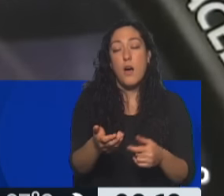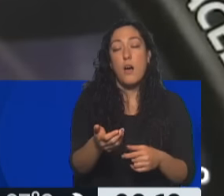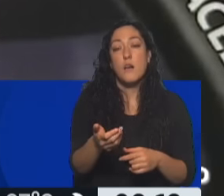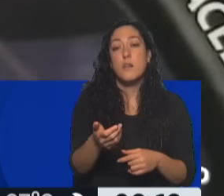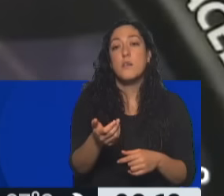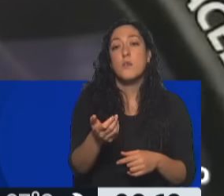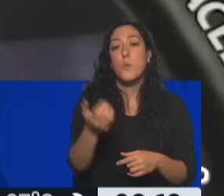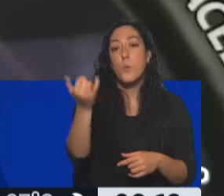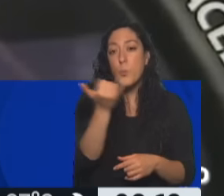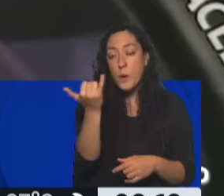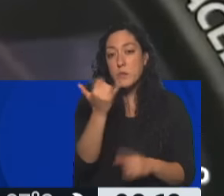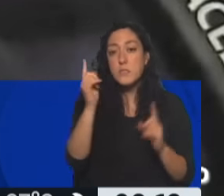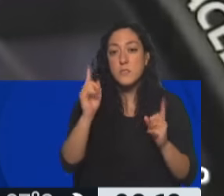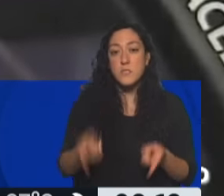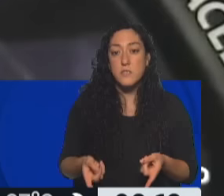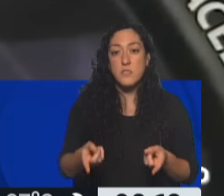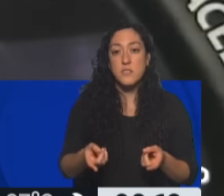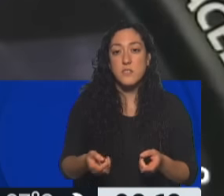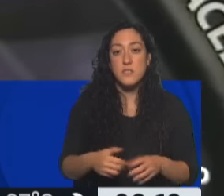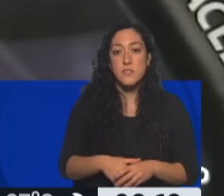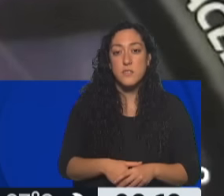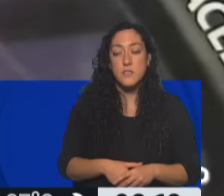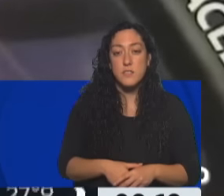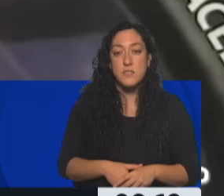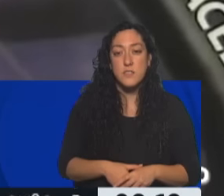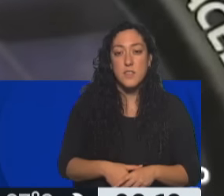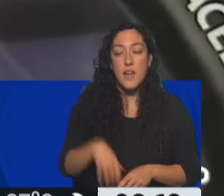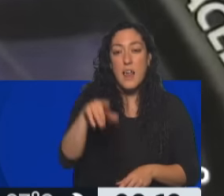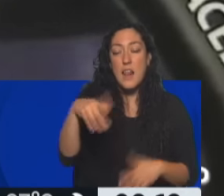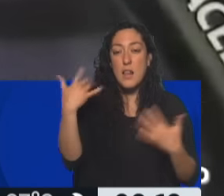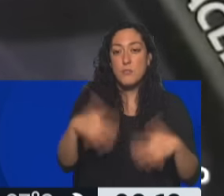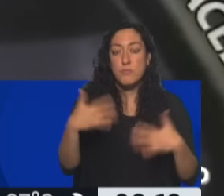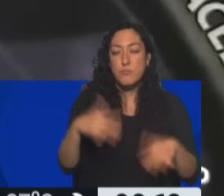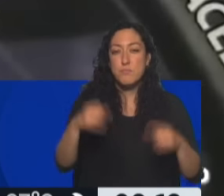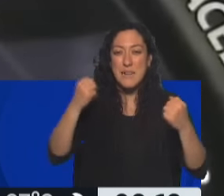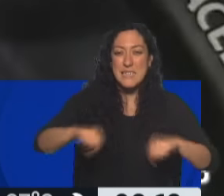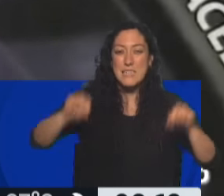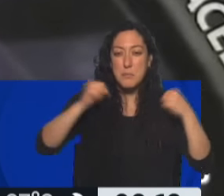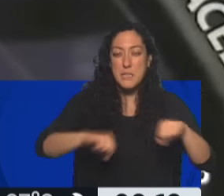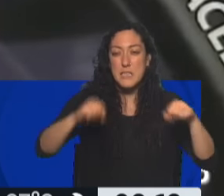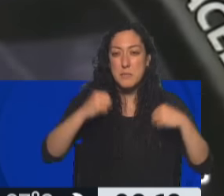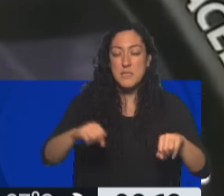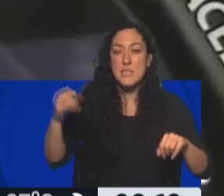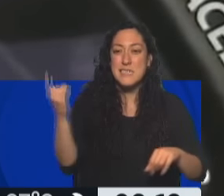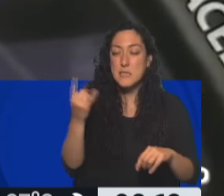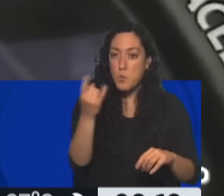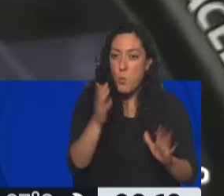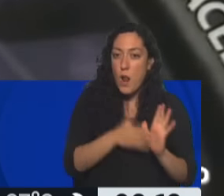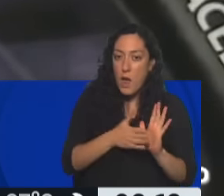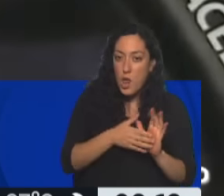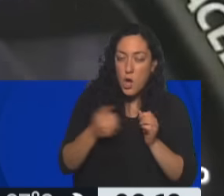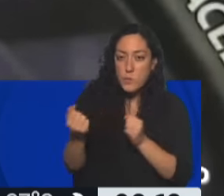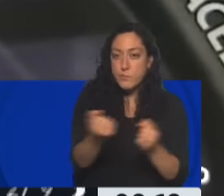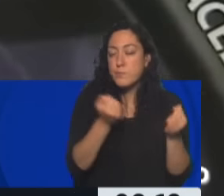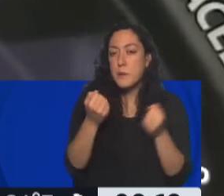el jueves también, que está trabajando muchísimo en el simulador. Sabe que México